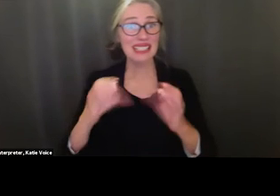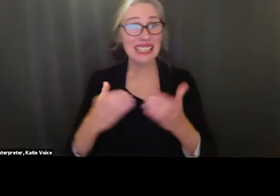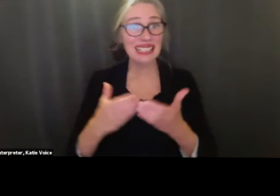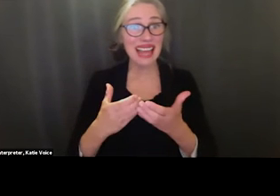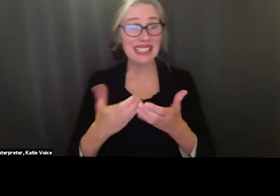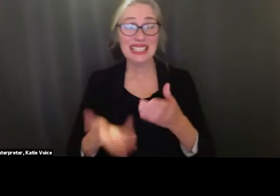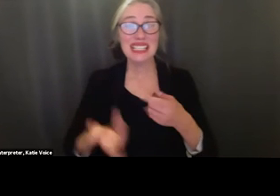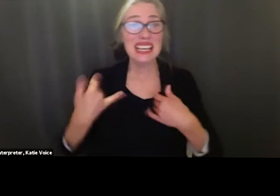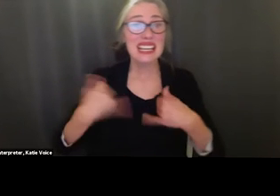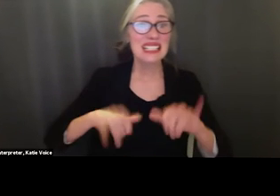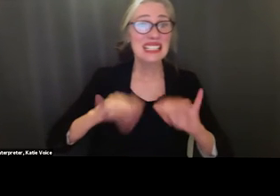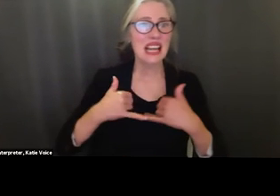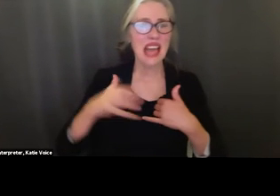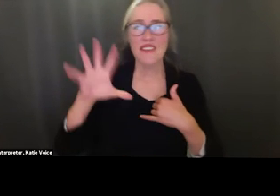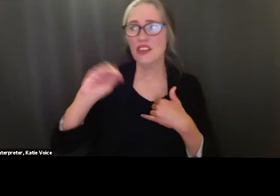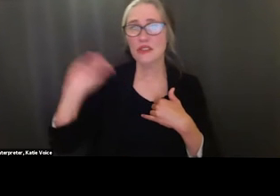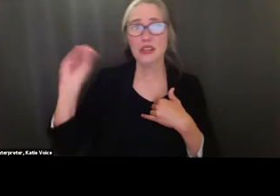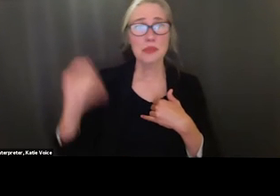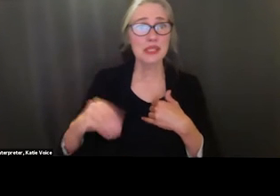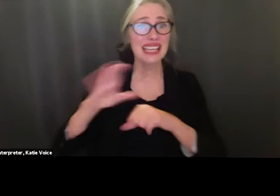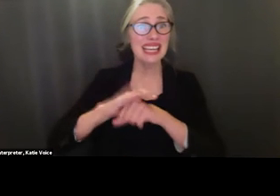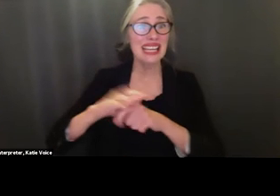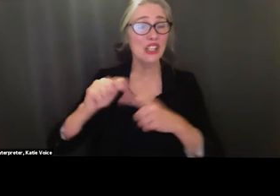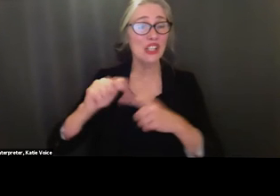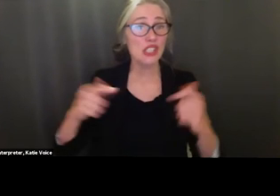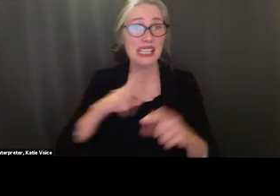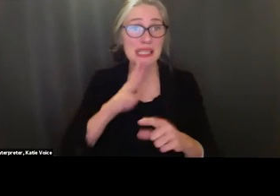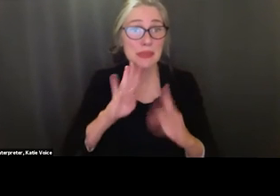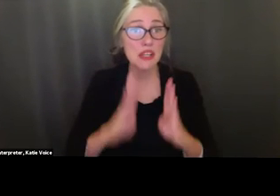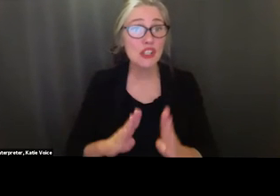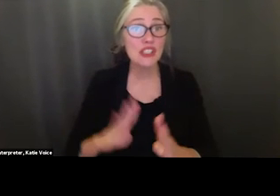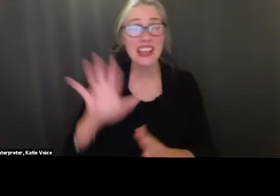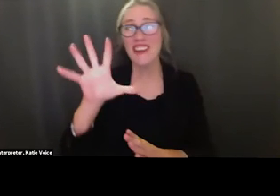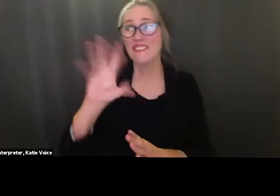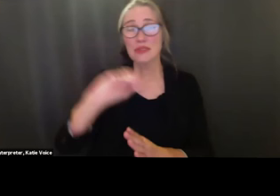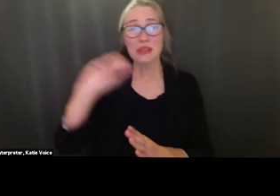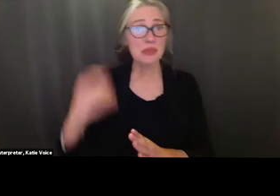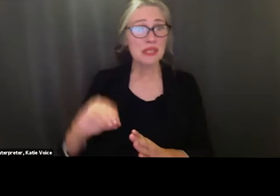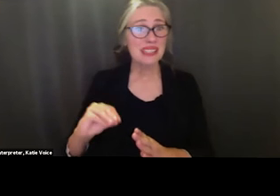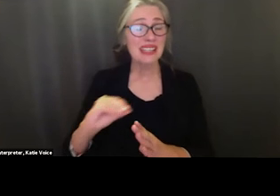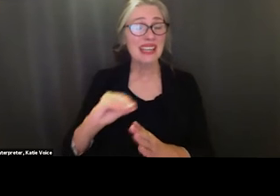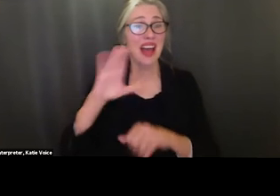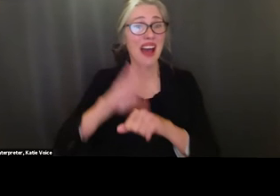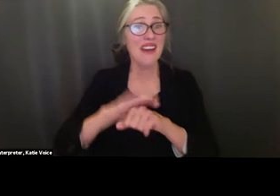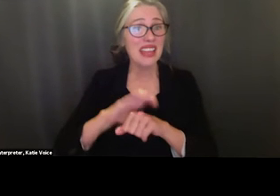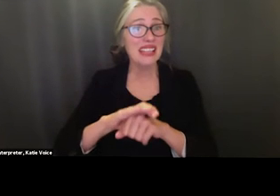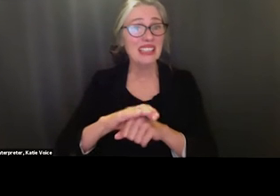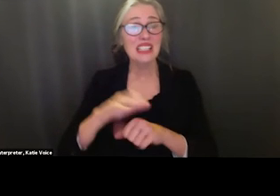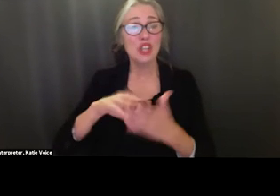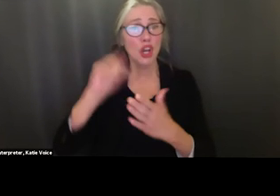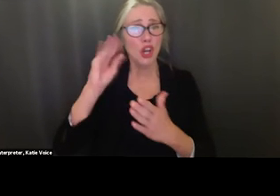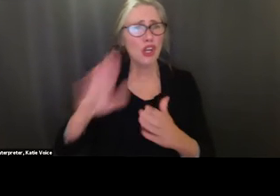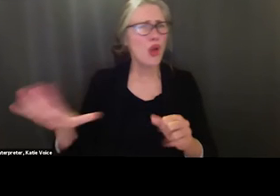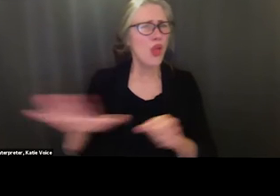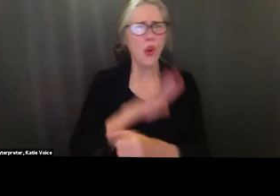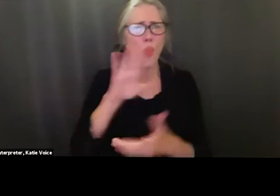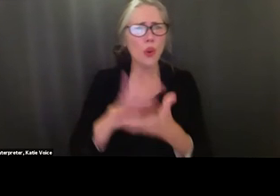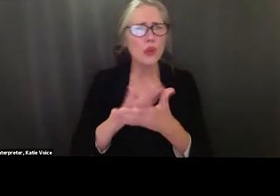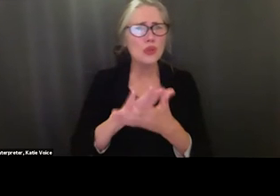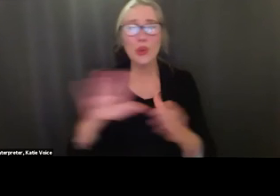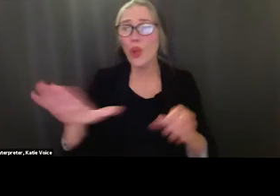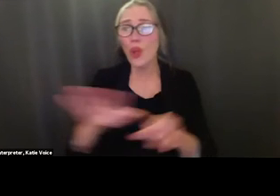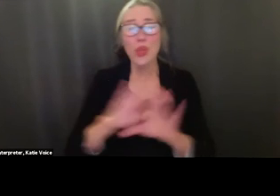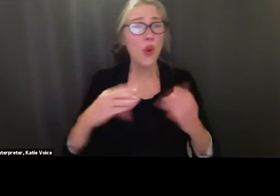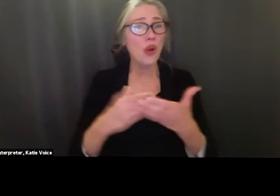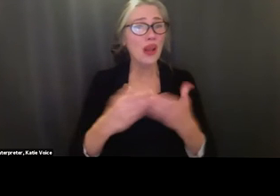equilibradas. 50% estudiantes que aprenden inglés y 50% de angloparlantes. Hay